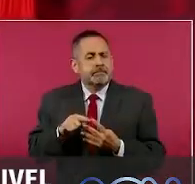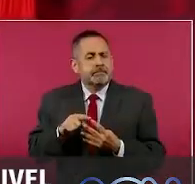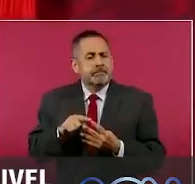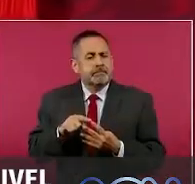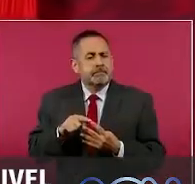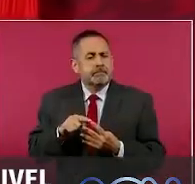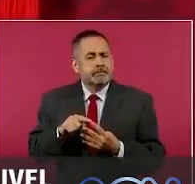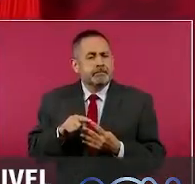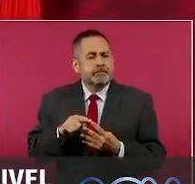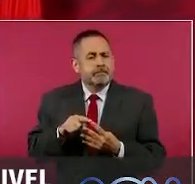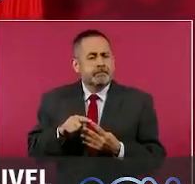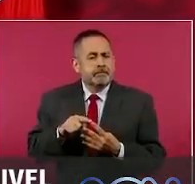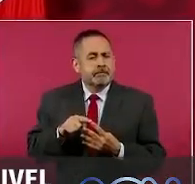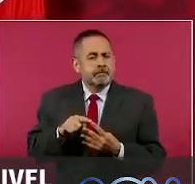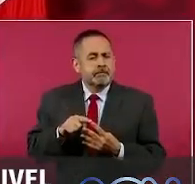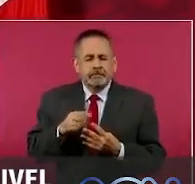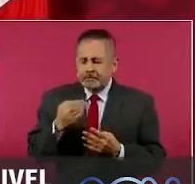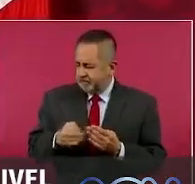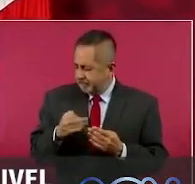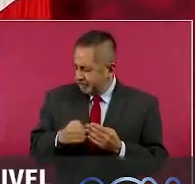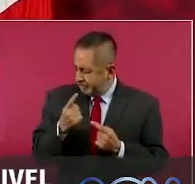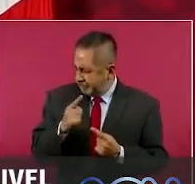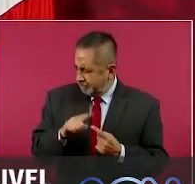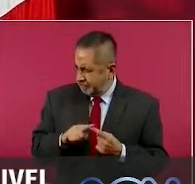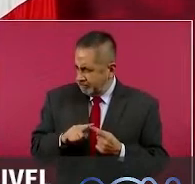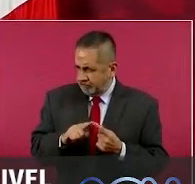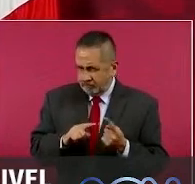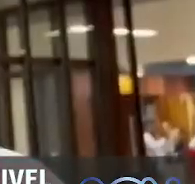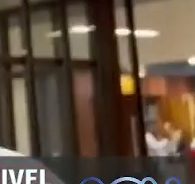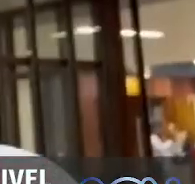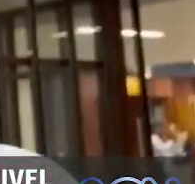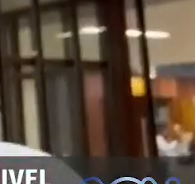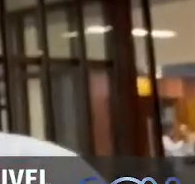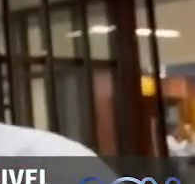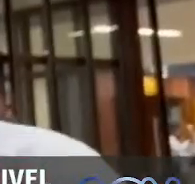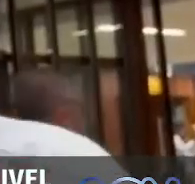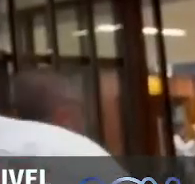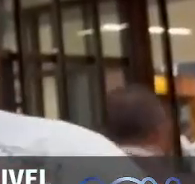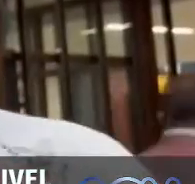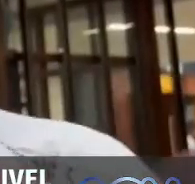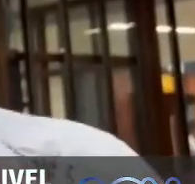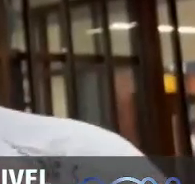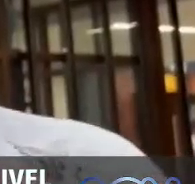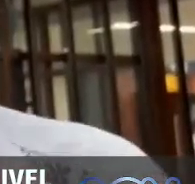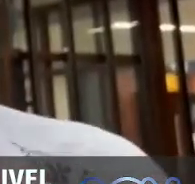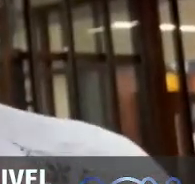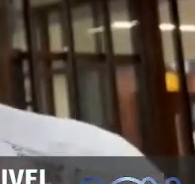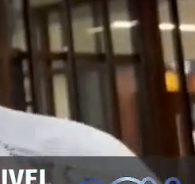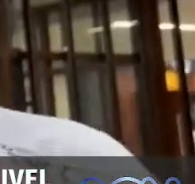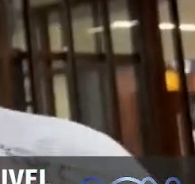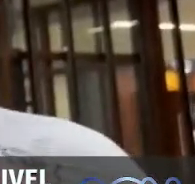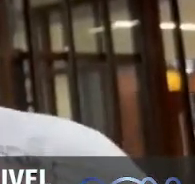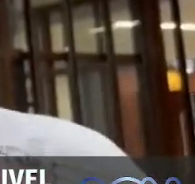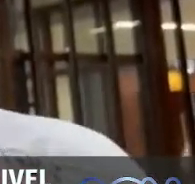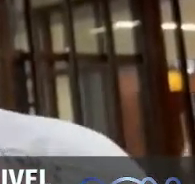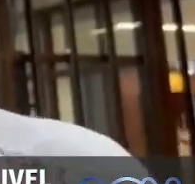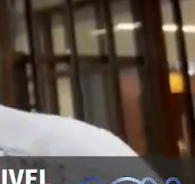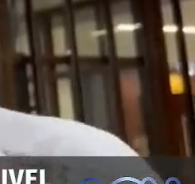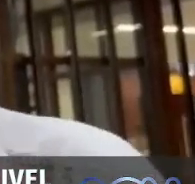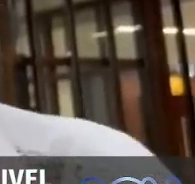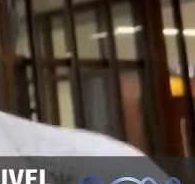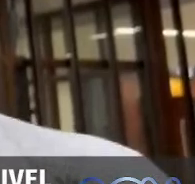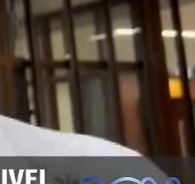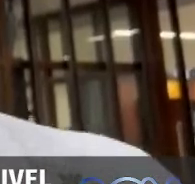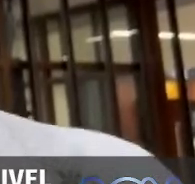te señala que se van a comunicar inmediatamente contigo los funcionarios responsables para darle seguimiento a